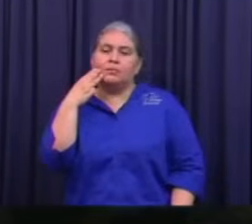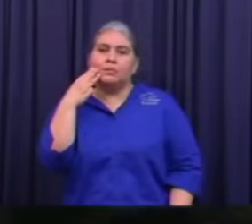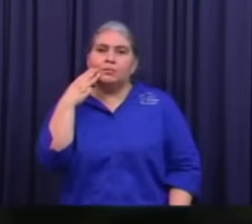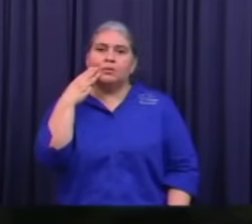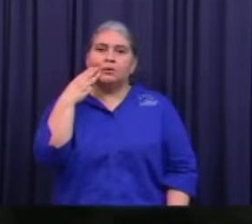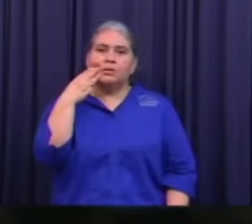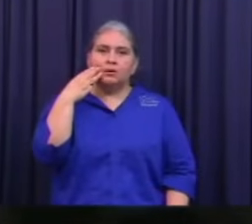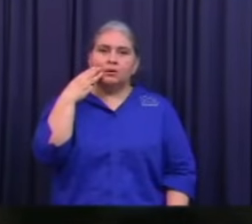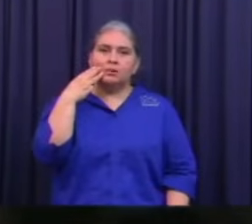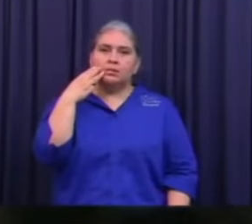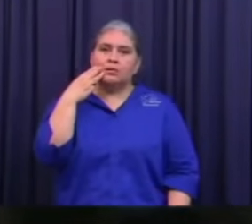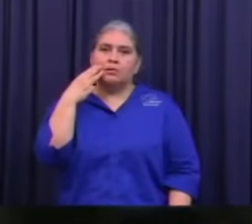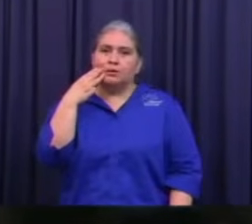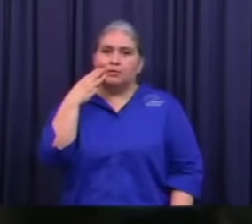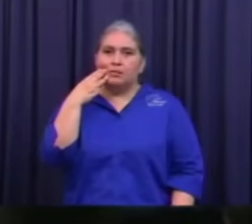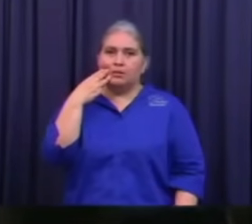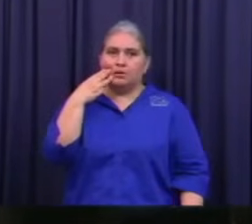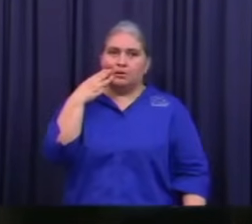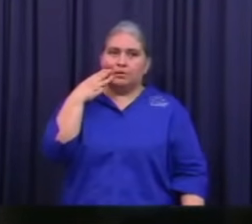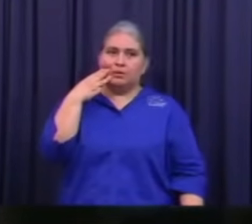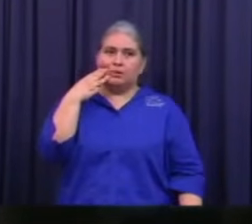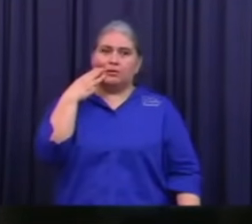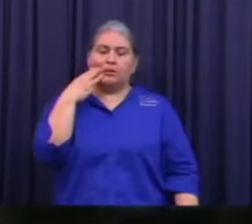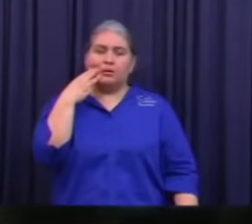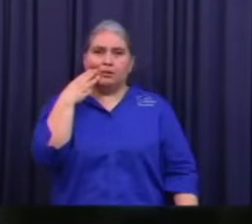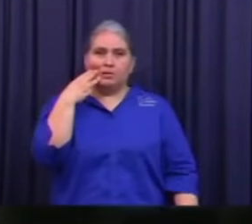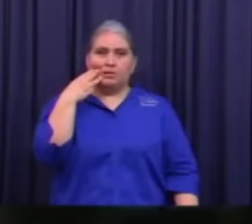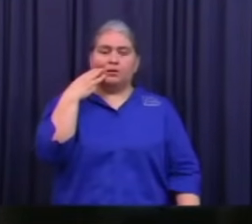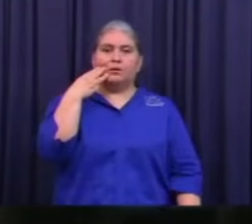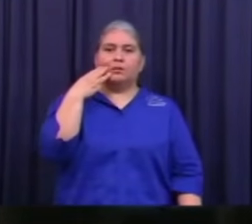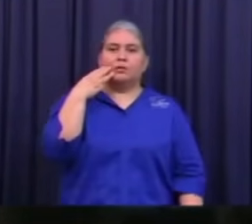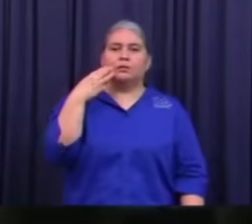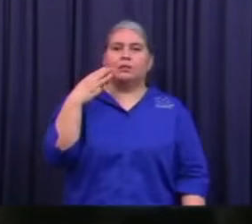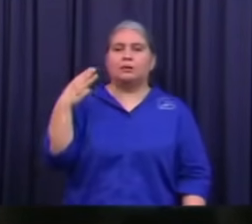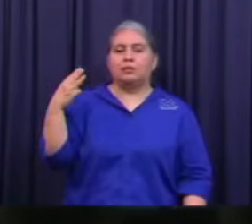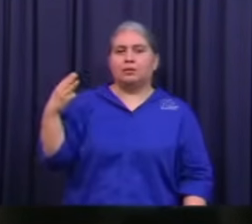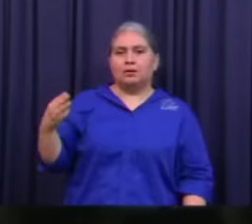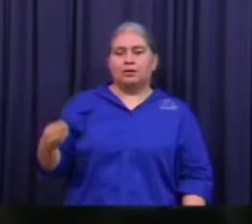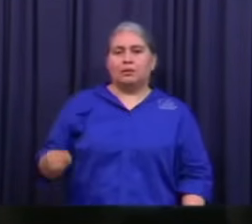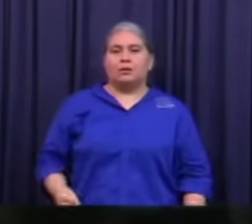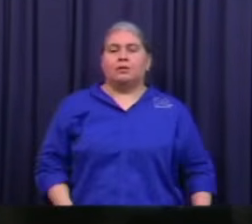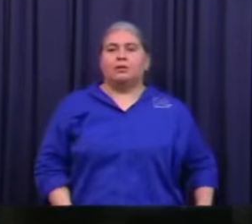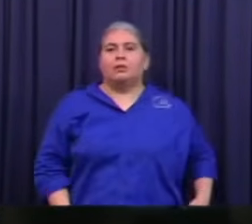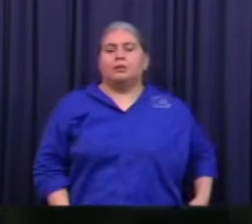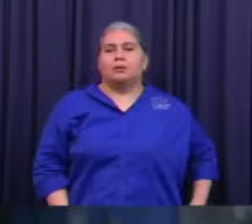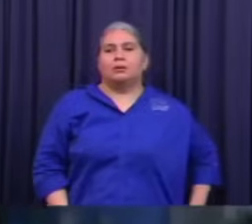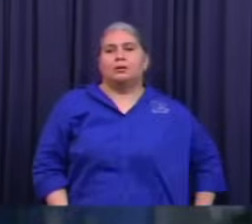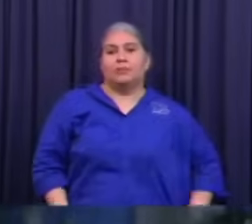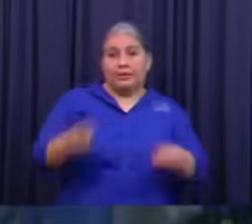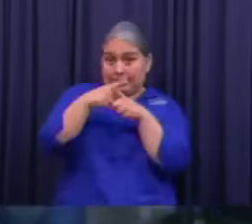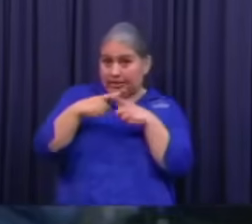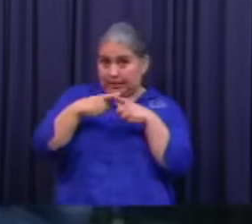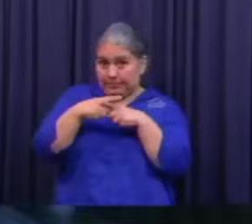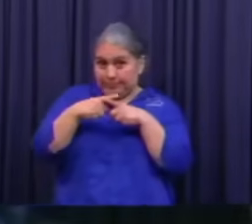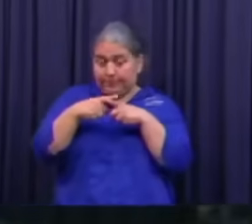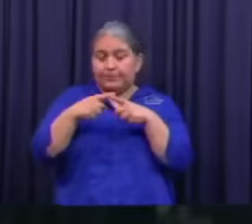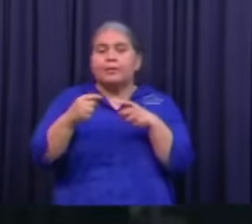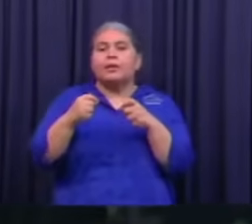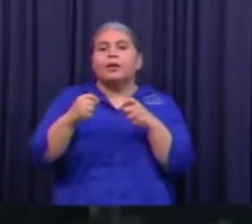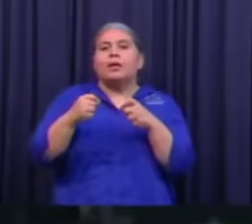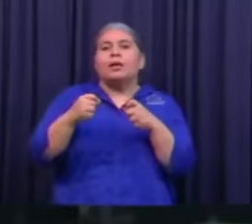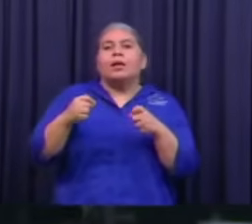dijo esos pecados ni siquiera entre los paganos escuchan